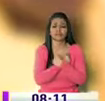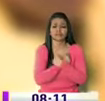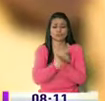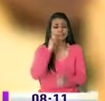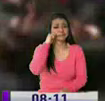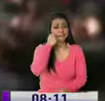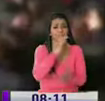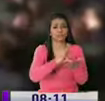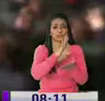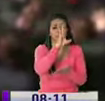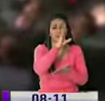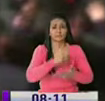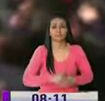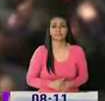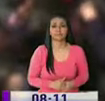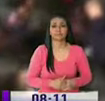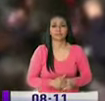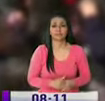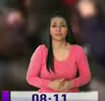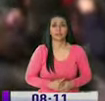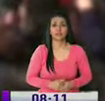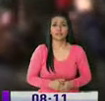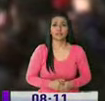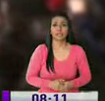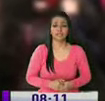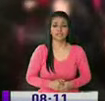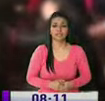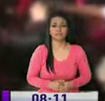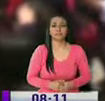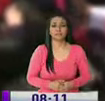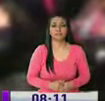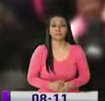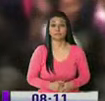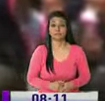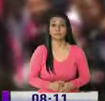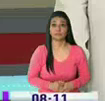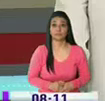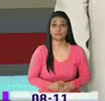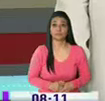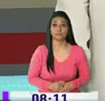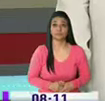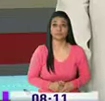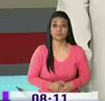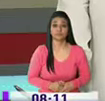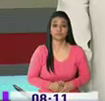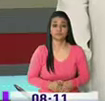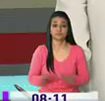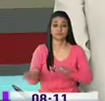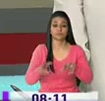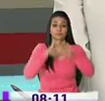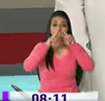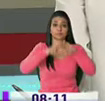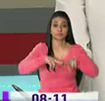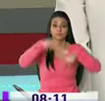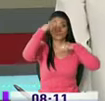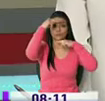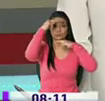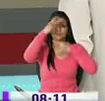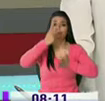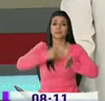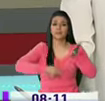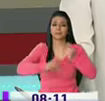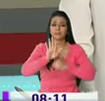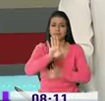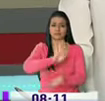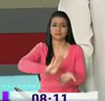al colegio. En Quito informó Andrea Valareso. Y vamos a revisar las noticias que ocurren ahí en